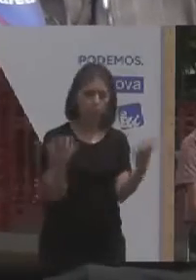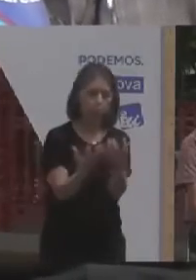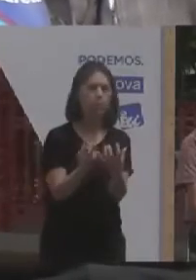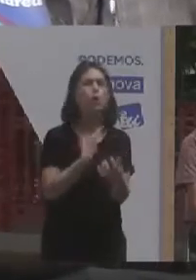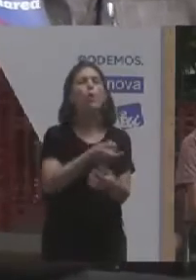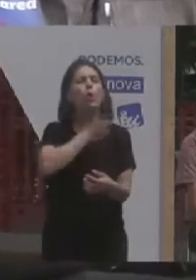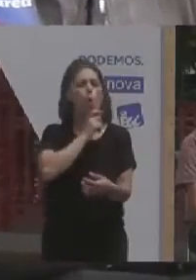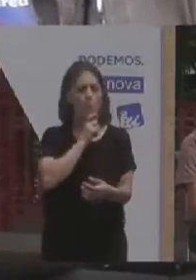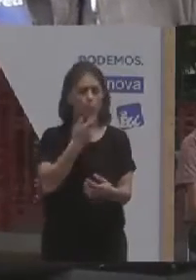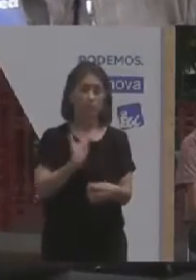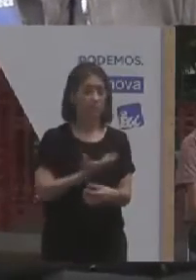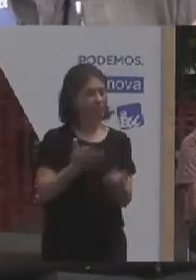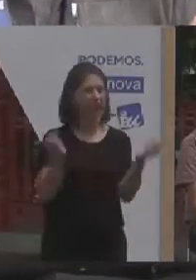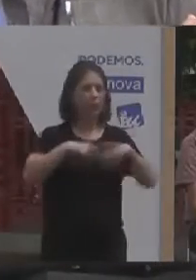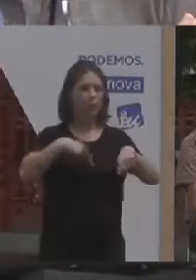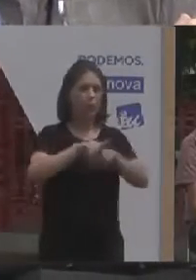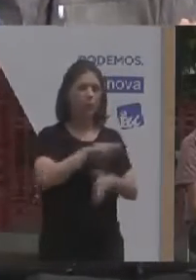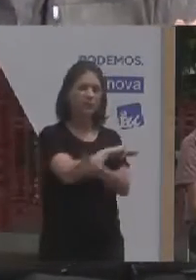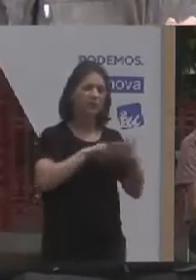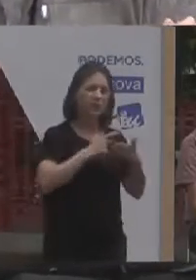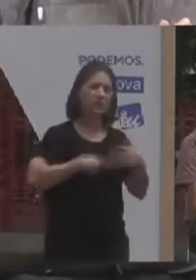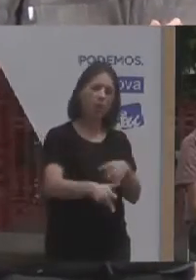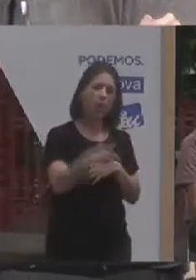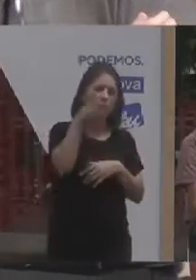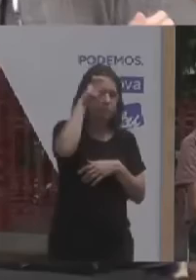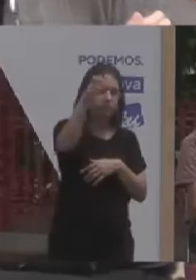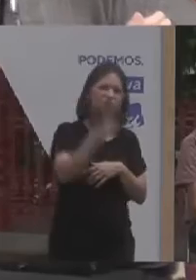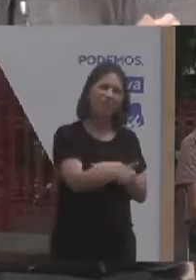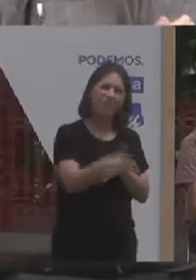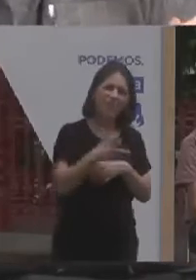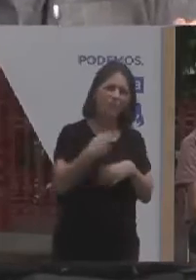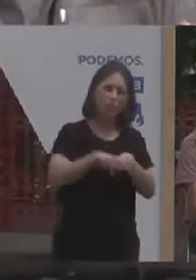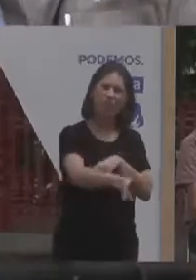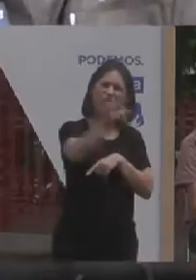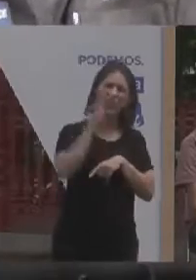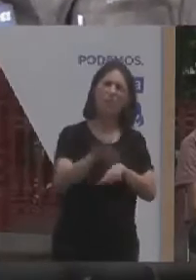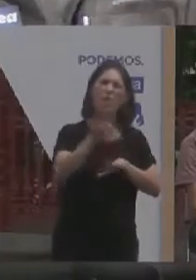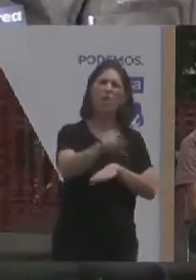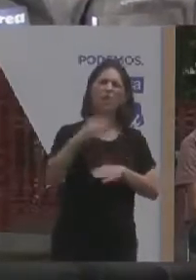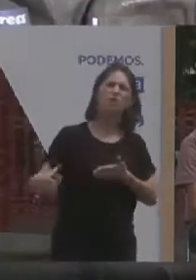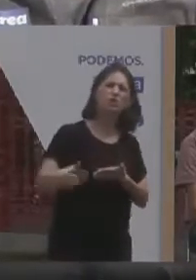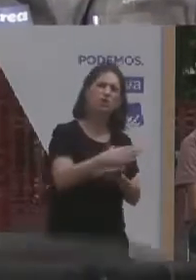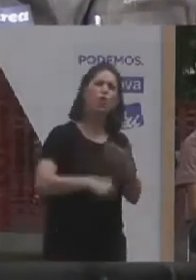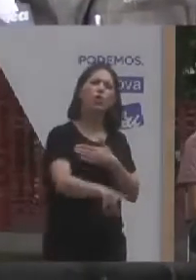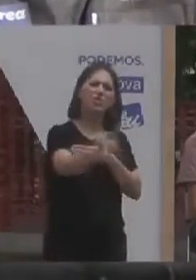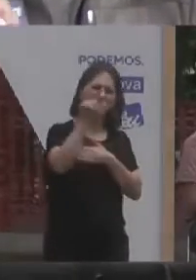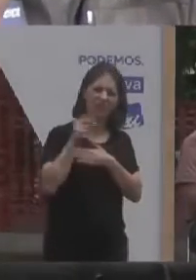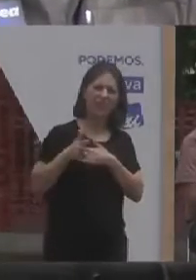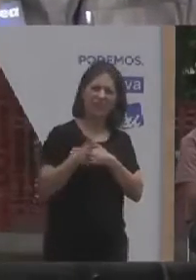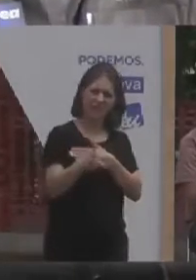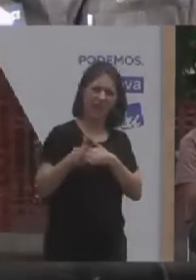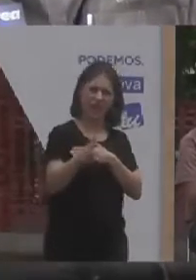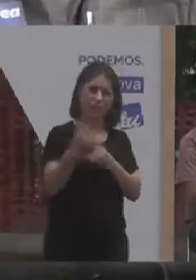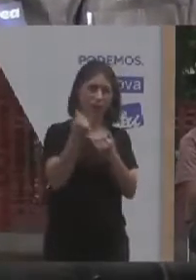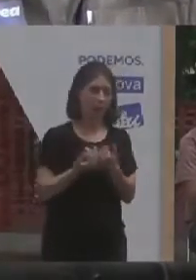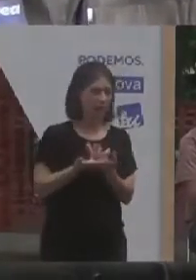que defenderíamos o dereito de Galicia como pobo a decidir e a decidilo todo. E nesto non está separado unha cousa de